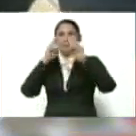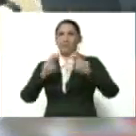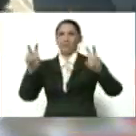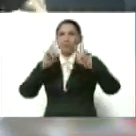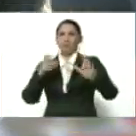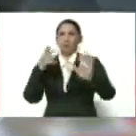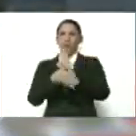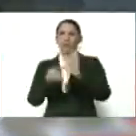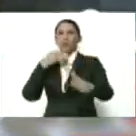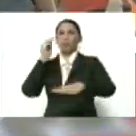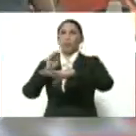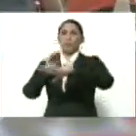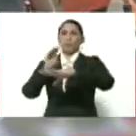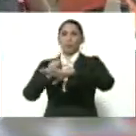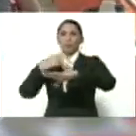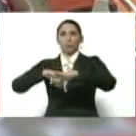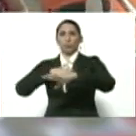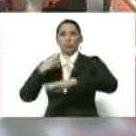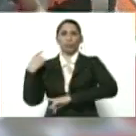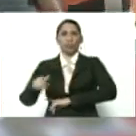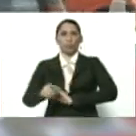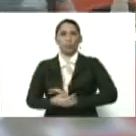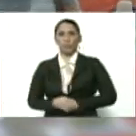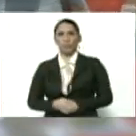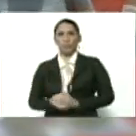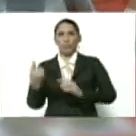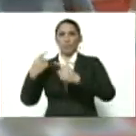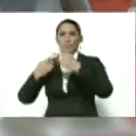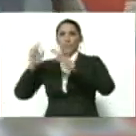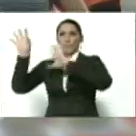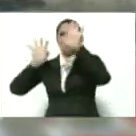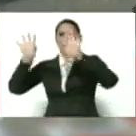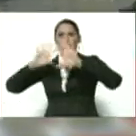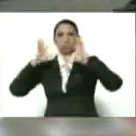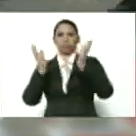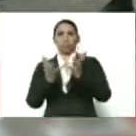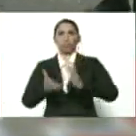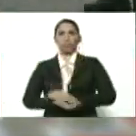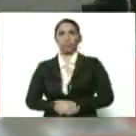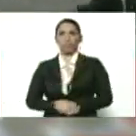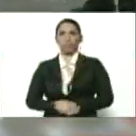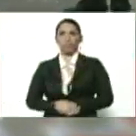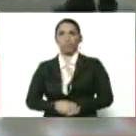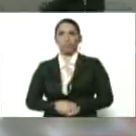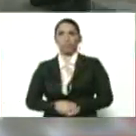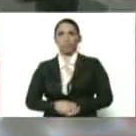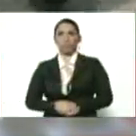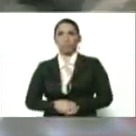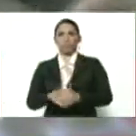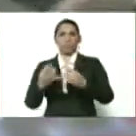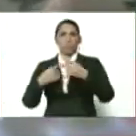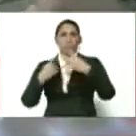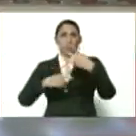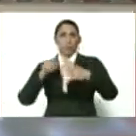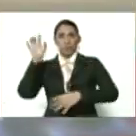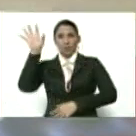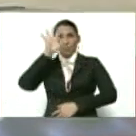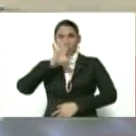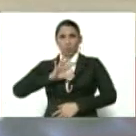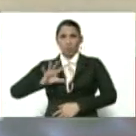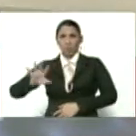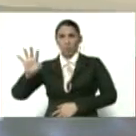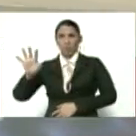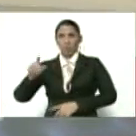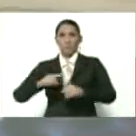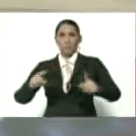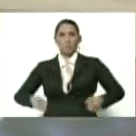las solicitudes que tenemos desde distintos países de nuestra región y de otros continentes